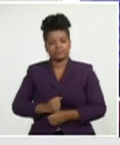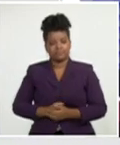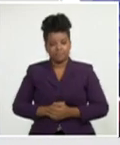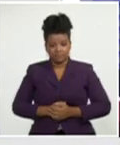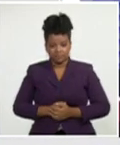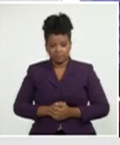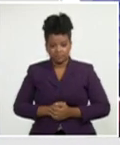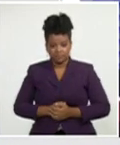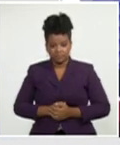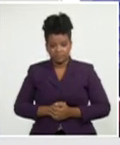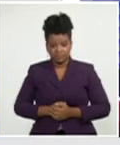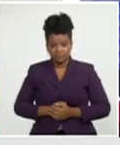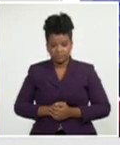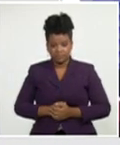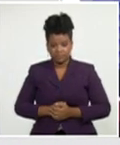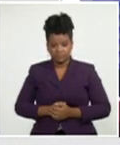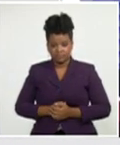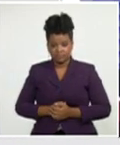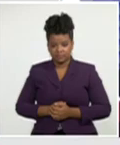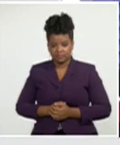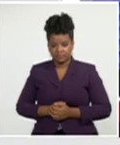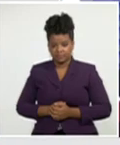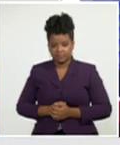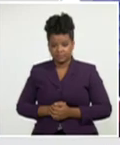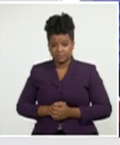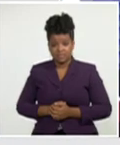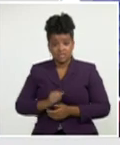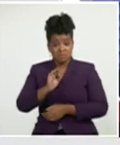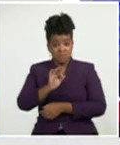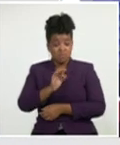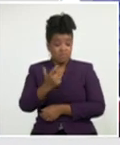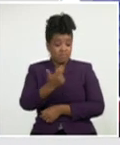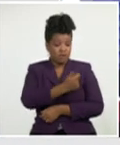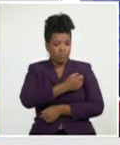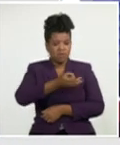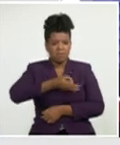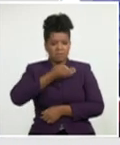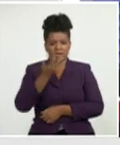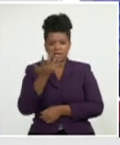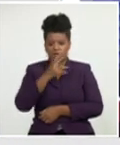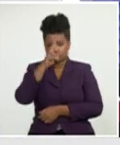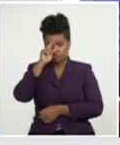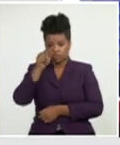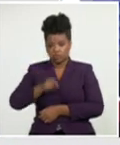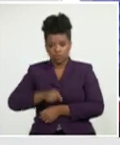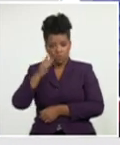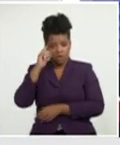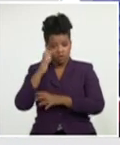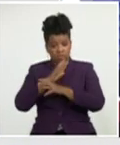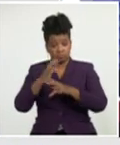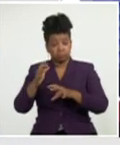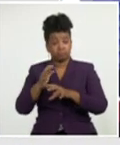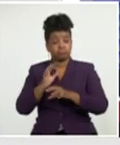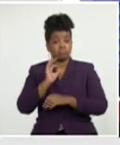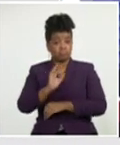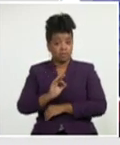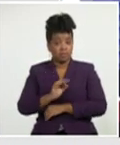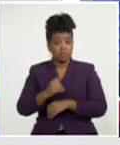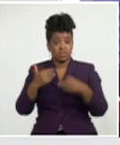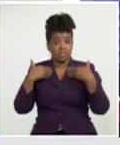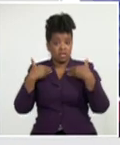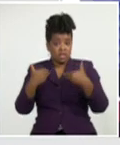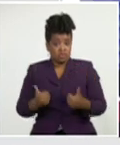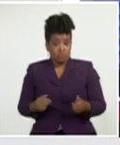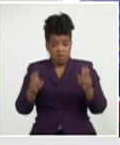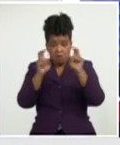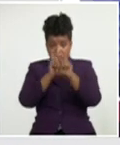01 y Soberana Plus. Estuvimos conversando con la doctora en ciencias Dagmar García Rivera, quien es directora de investigaciones